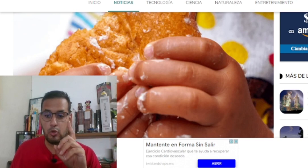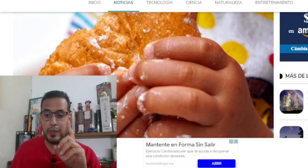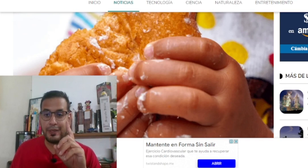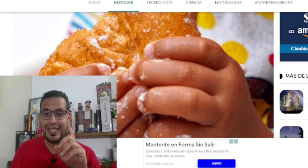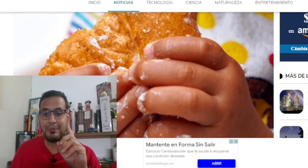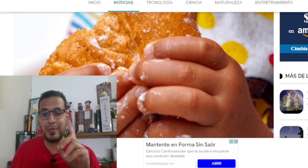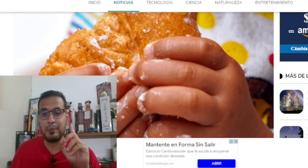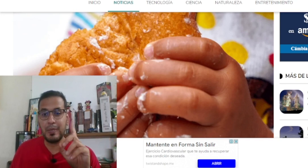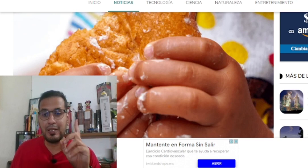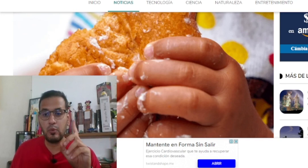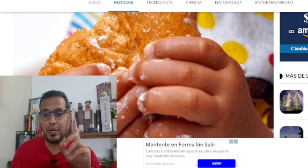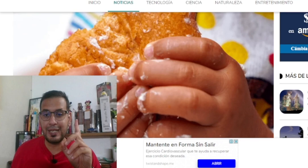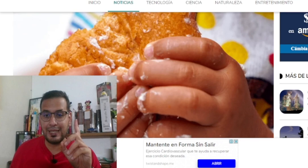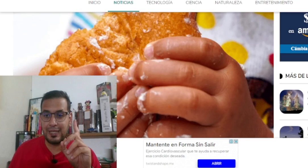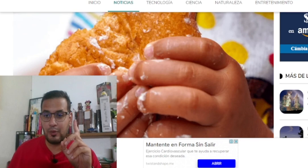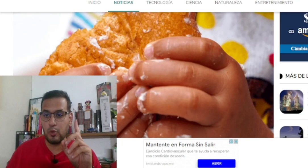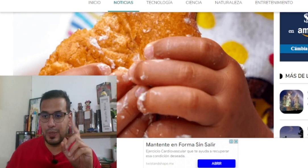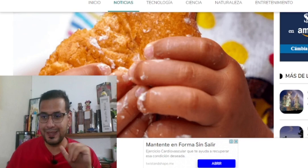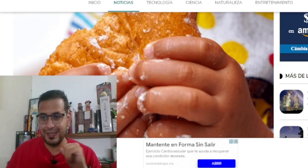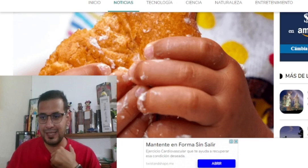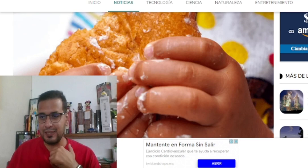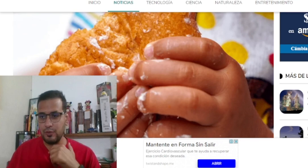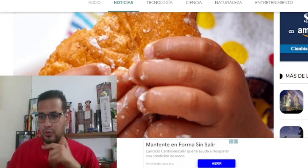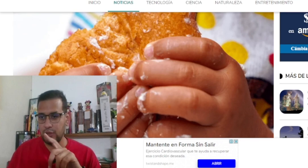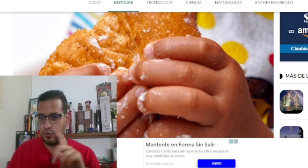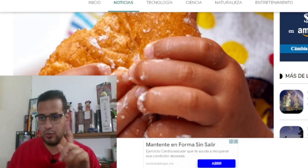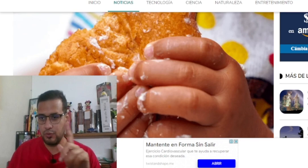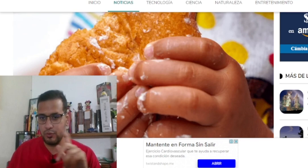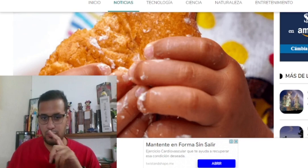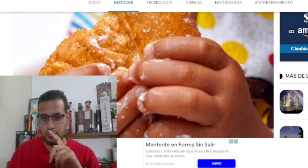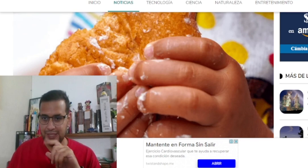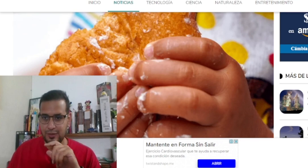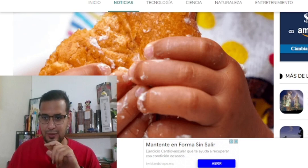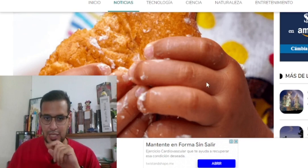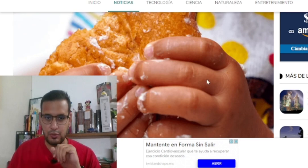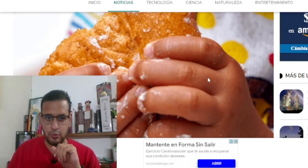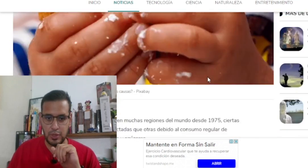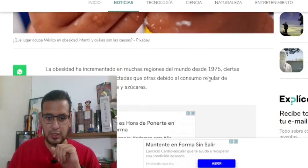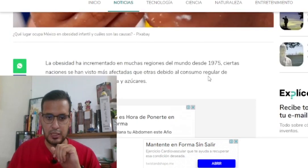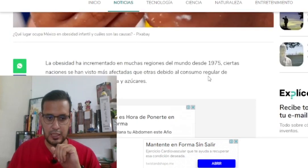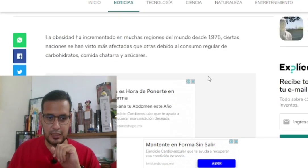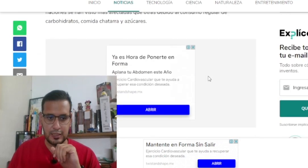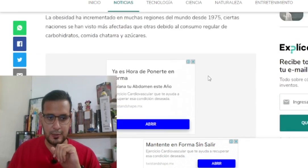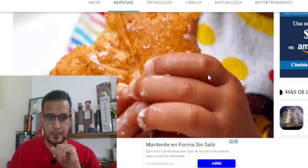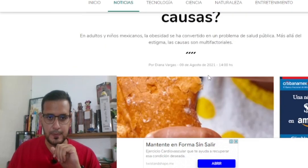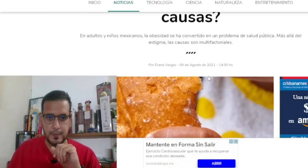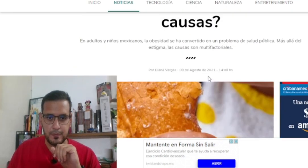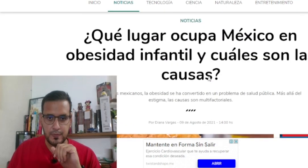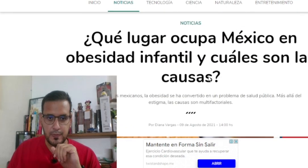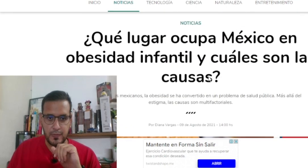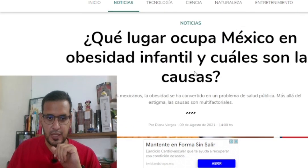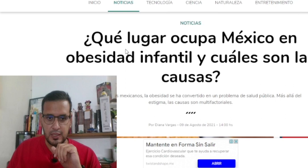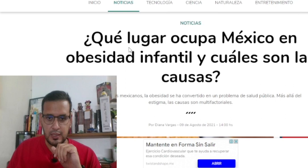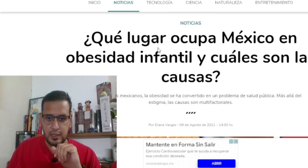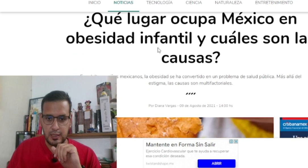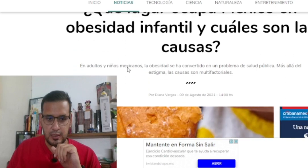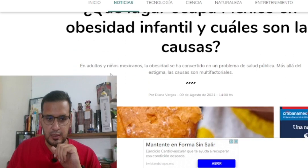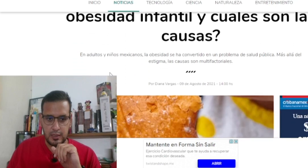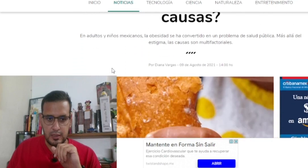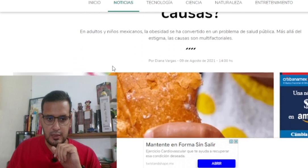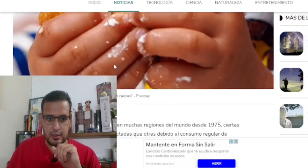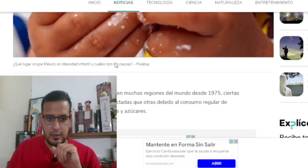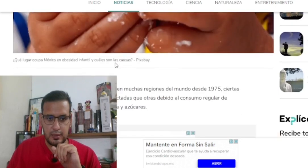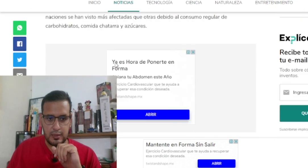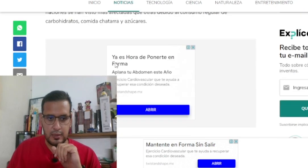México ocupaba el primer lugar en obesidad, y no lo digo yo, lo dicen los datos. Miren, aquí está.